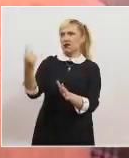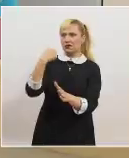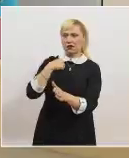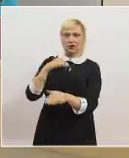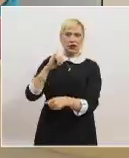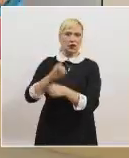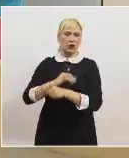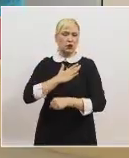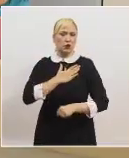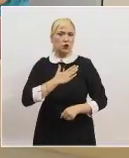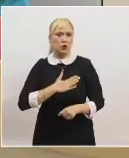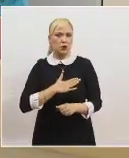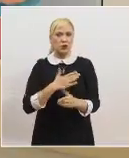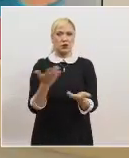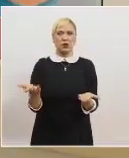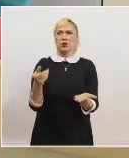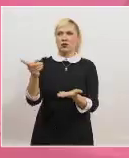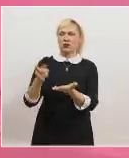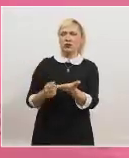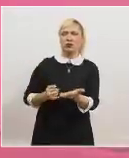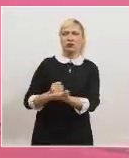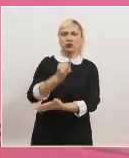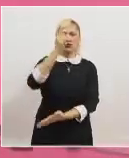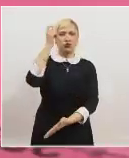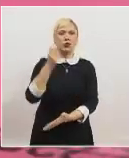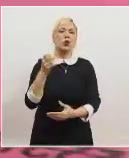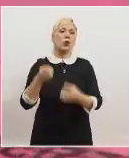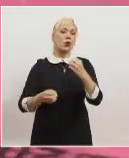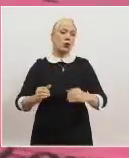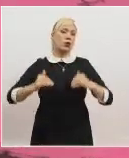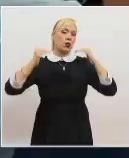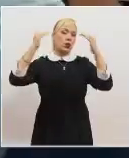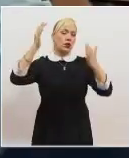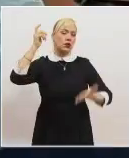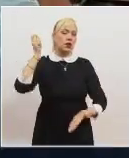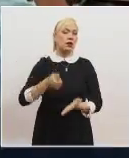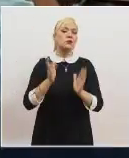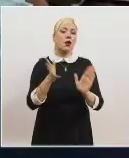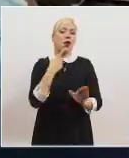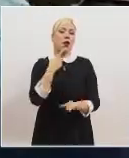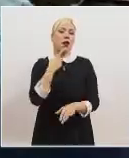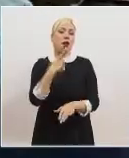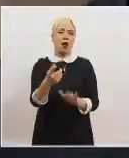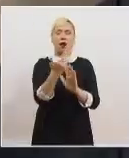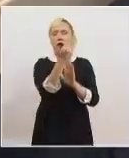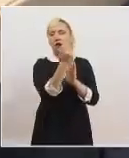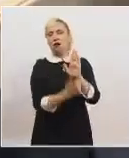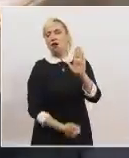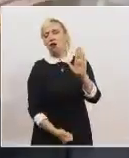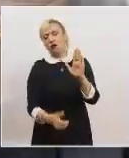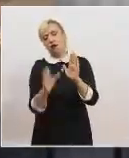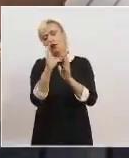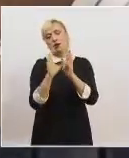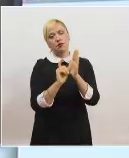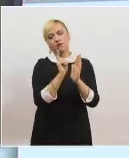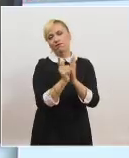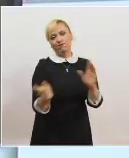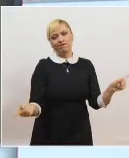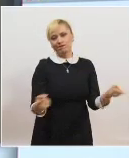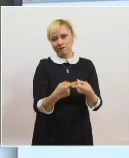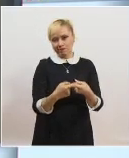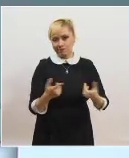funden en normas respecto de las que la Corte haya emitido una declaratoria general de